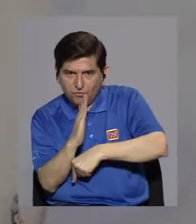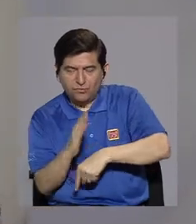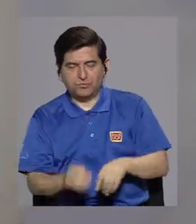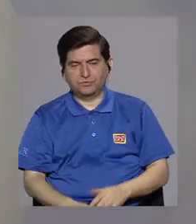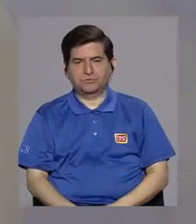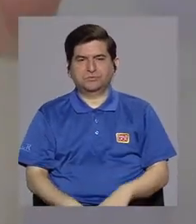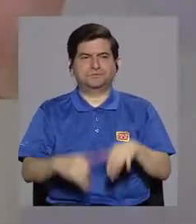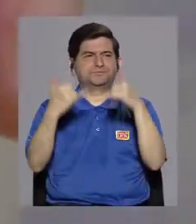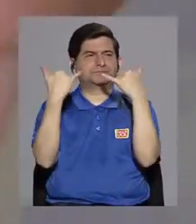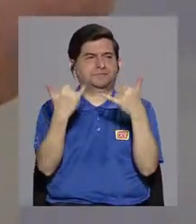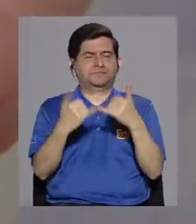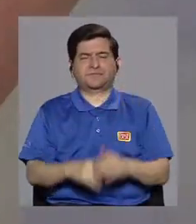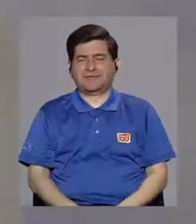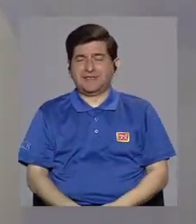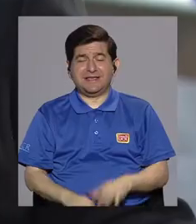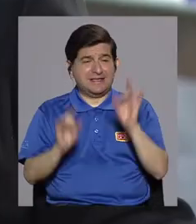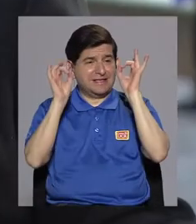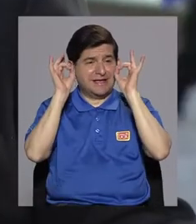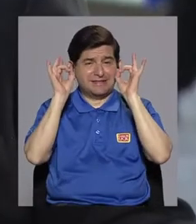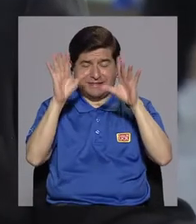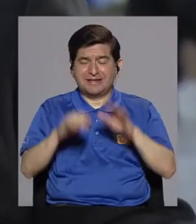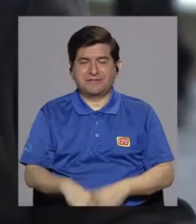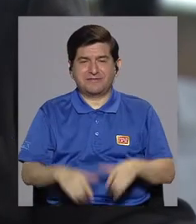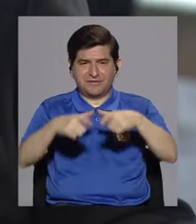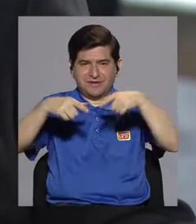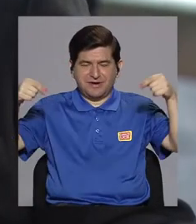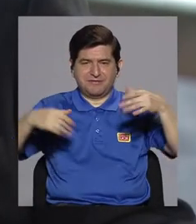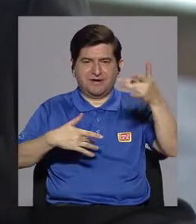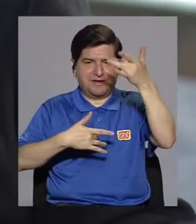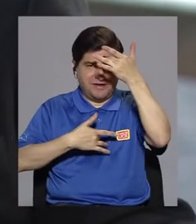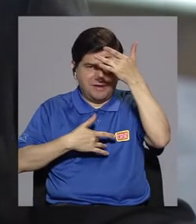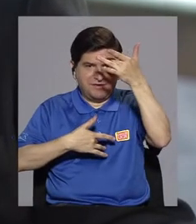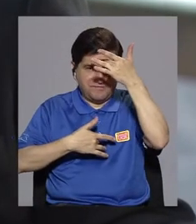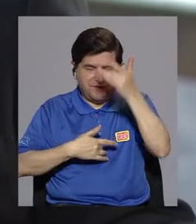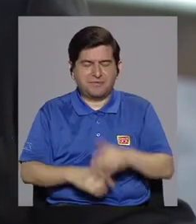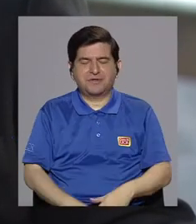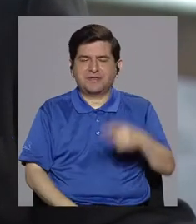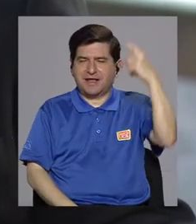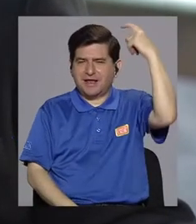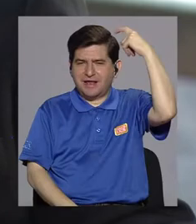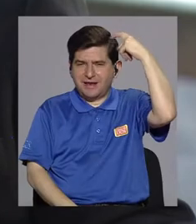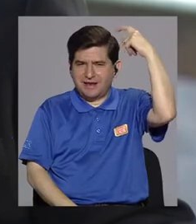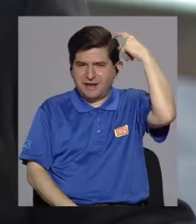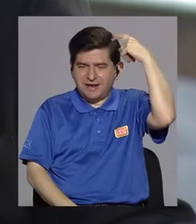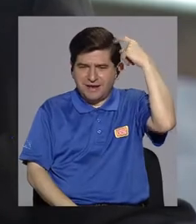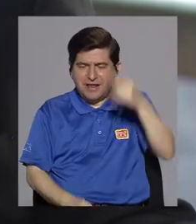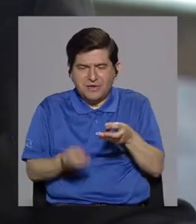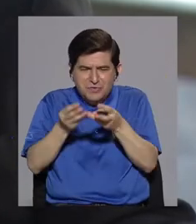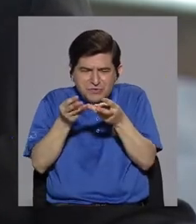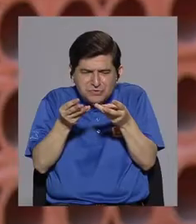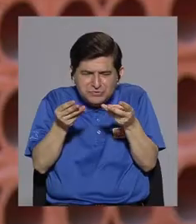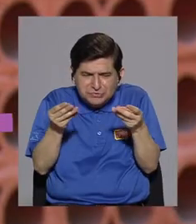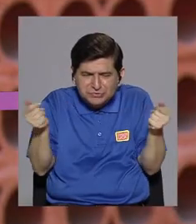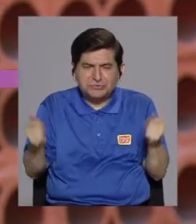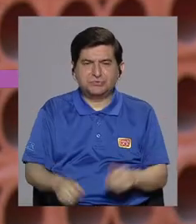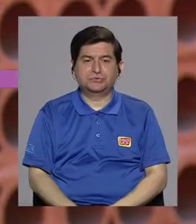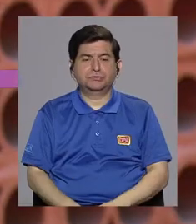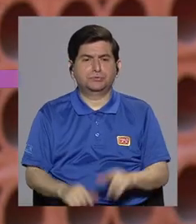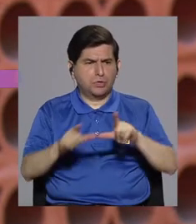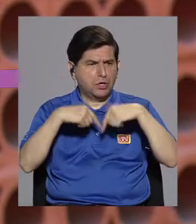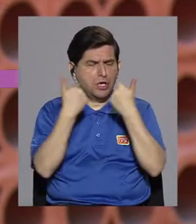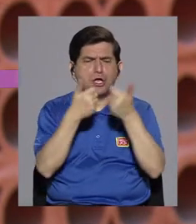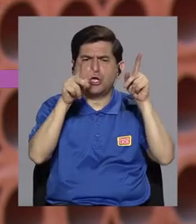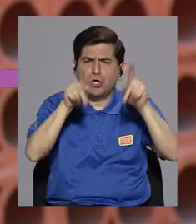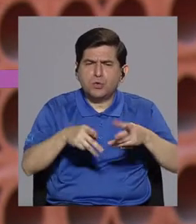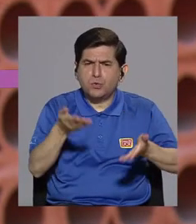fue, digamos, devastador en Japón, son las enfermedades neurodegenerativas. Por consumo. ¿Qué grupos de personas